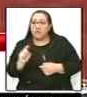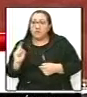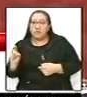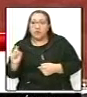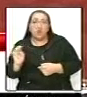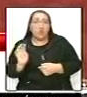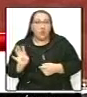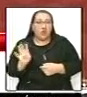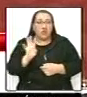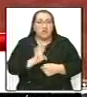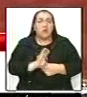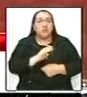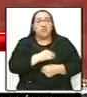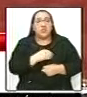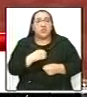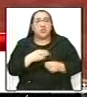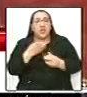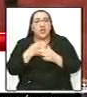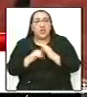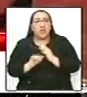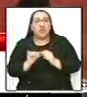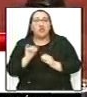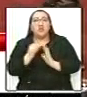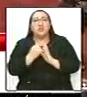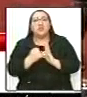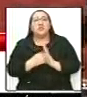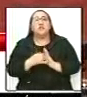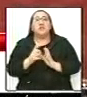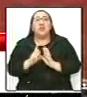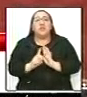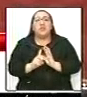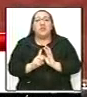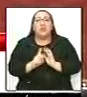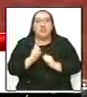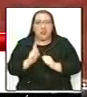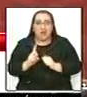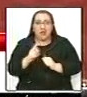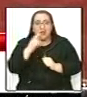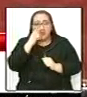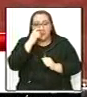4, el Ministerio del Interior, inciso D, garantizar la